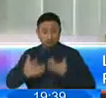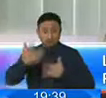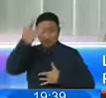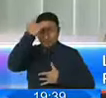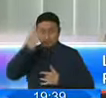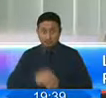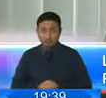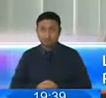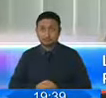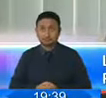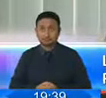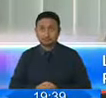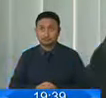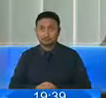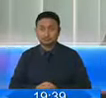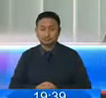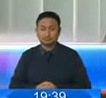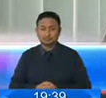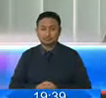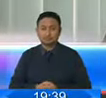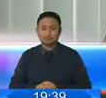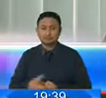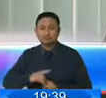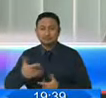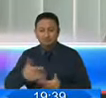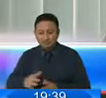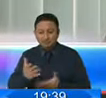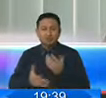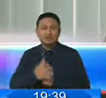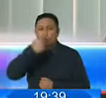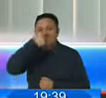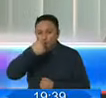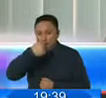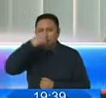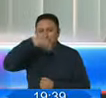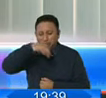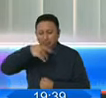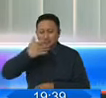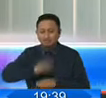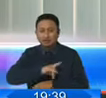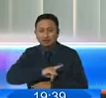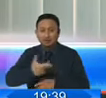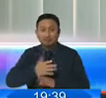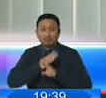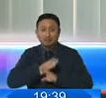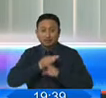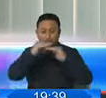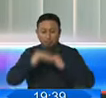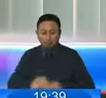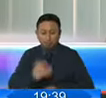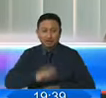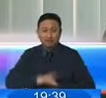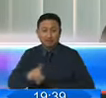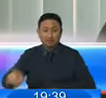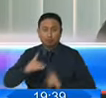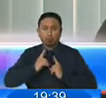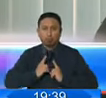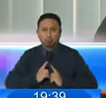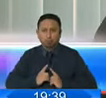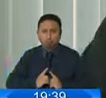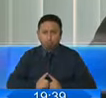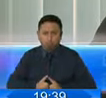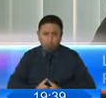Generan una serie de gripes que serán consecuencia de la baja de defensa por la depresión que tienen los